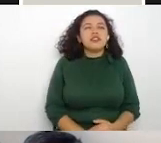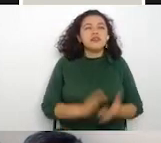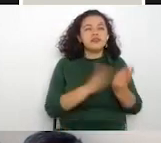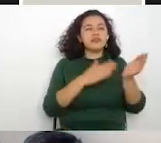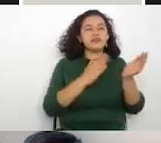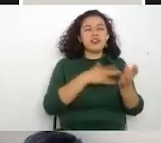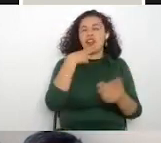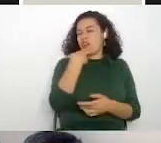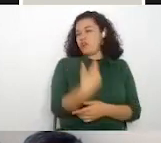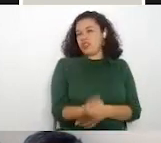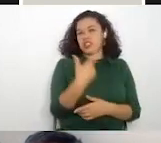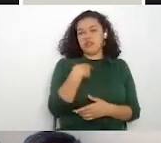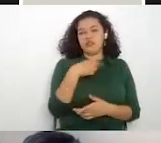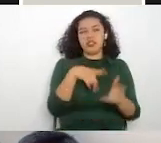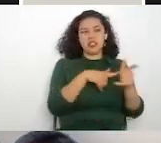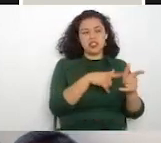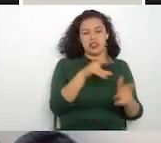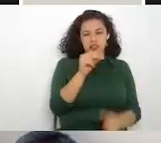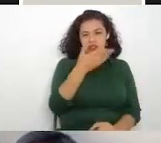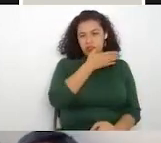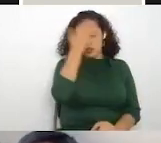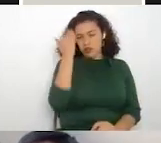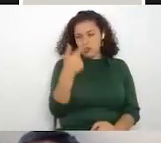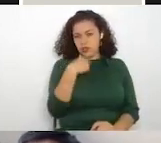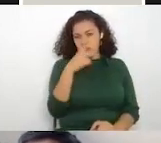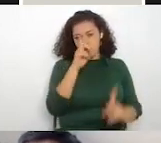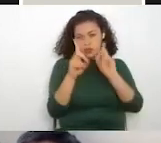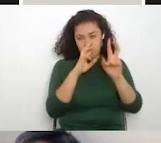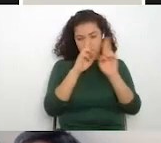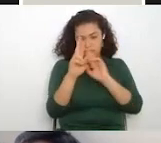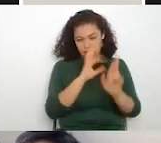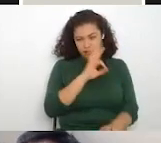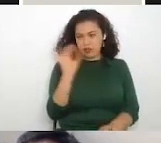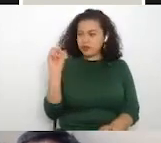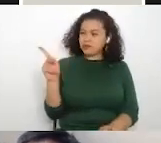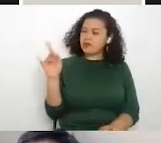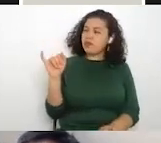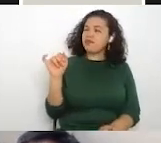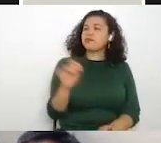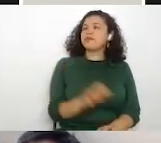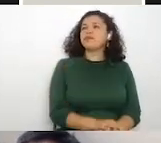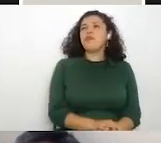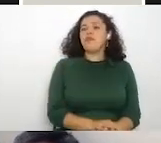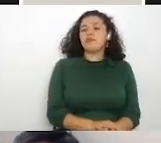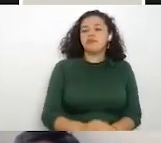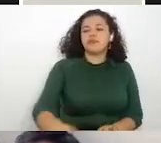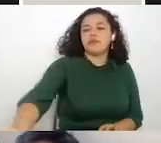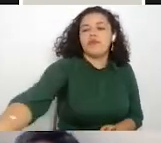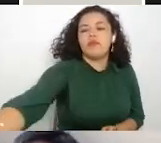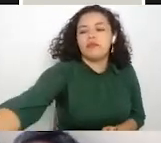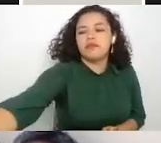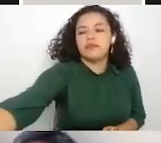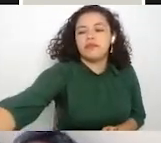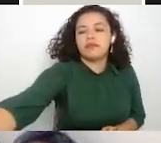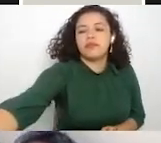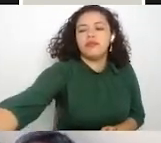es el vigente. No sé si con eso... Ok, sí, lo que pasa es que aquí en la fundación donde